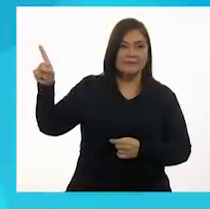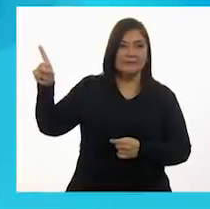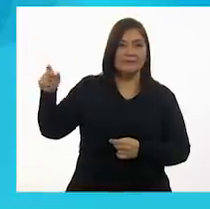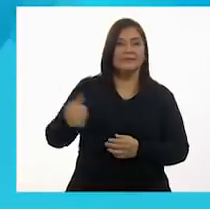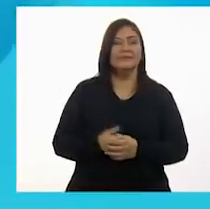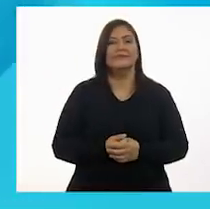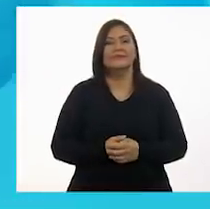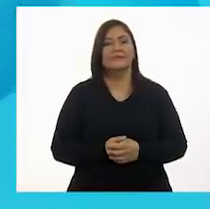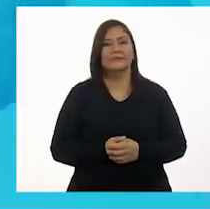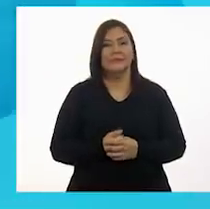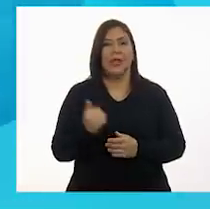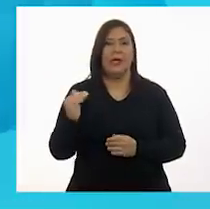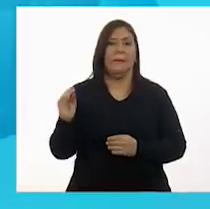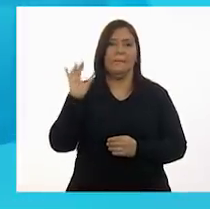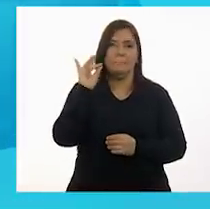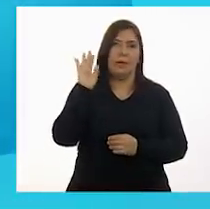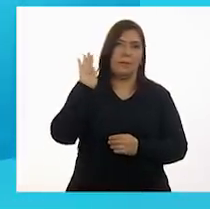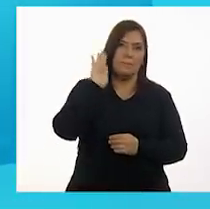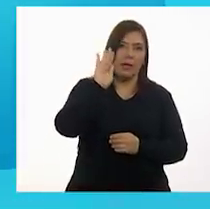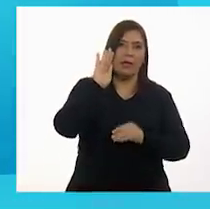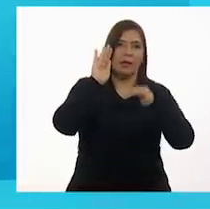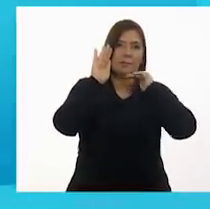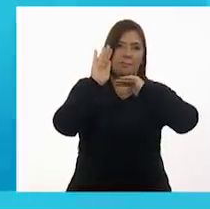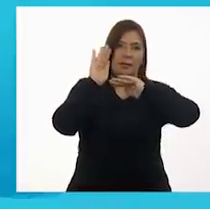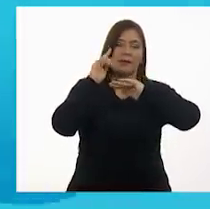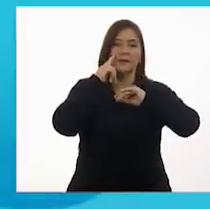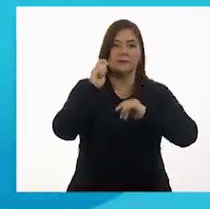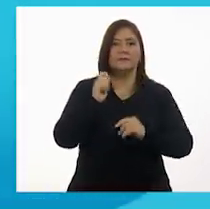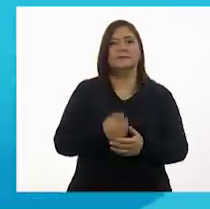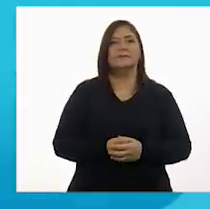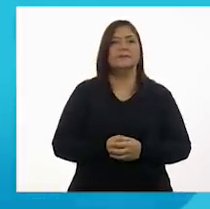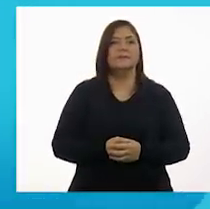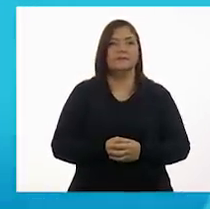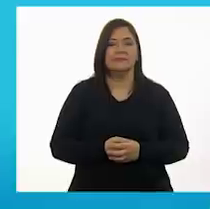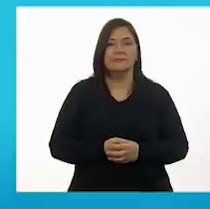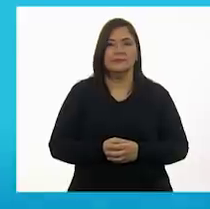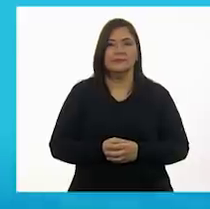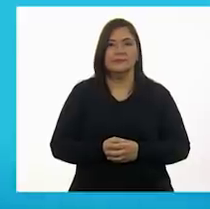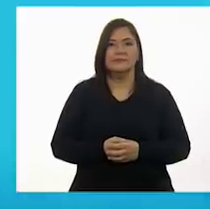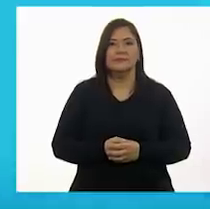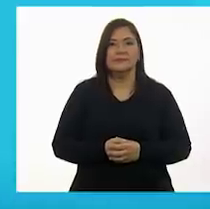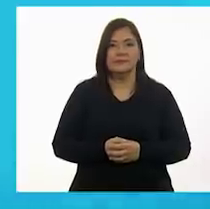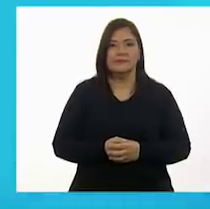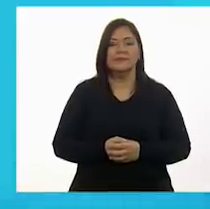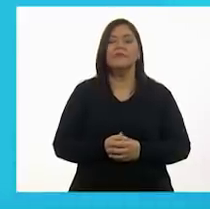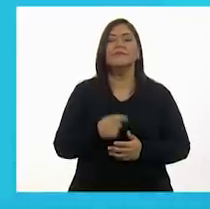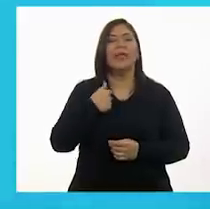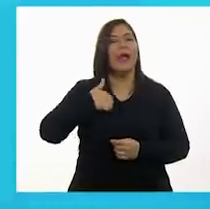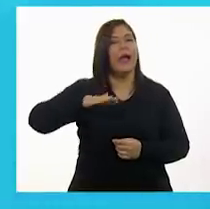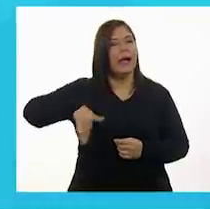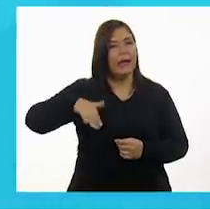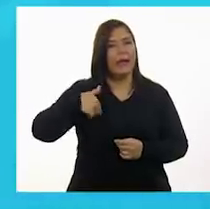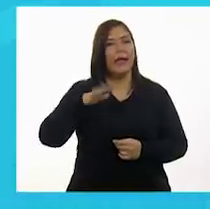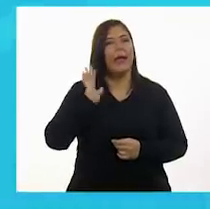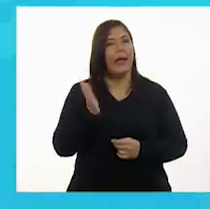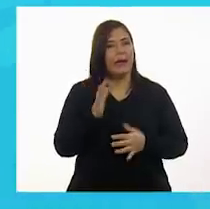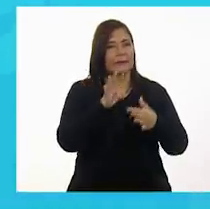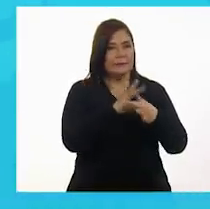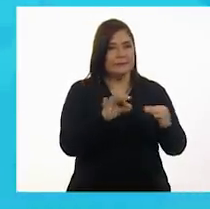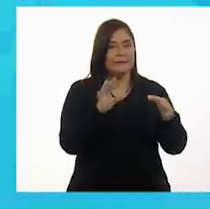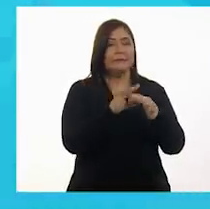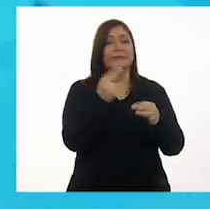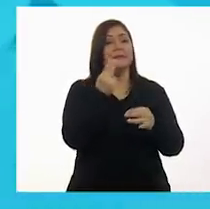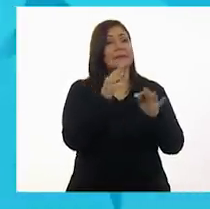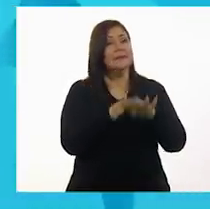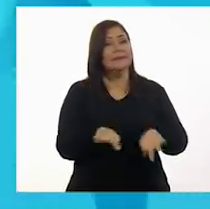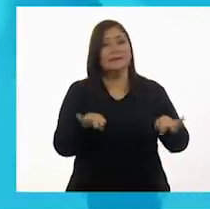Tenemos una base y la otra. Y nuevamente lo que ya les habíamos comentado, niñas y niños, es